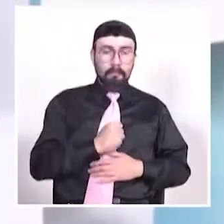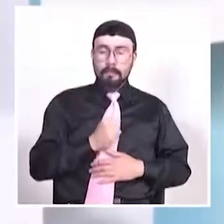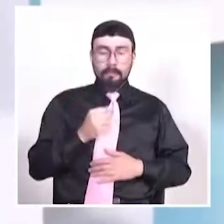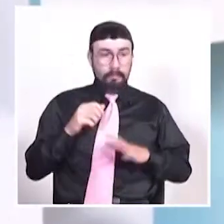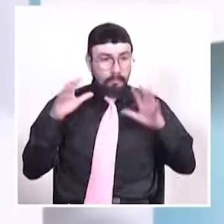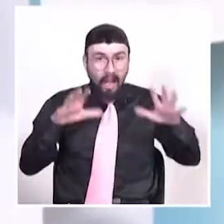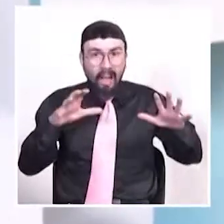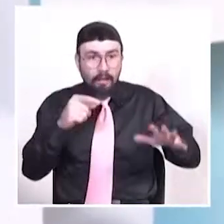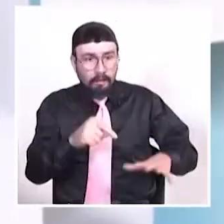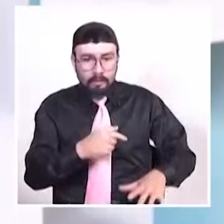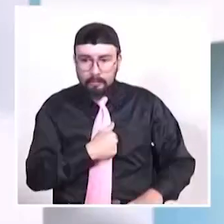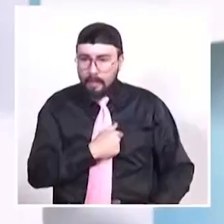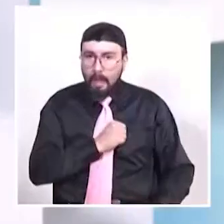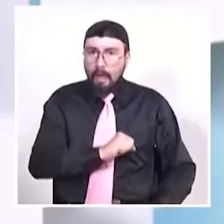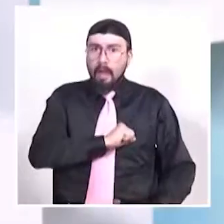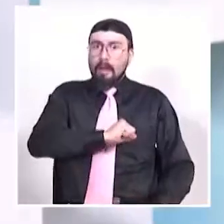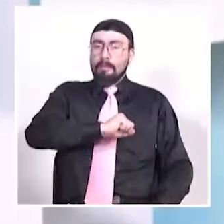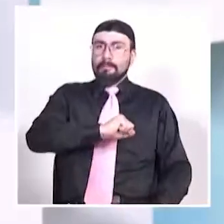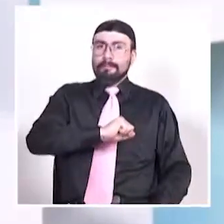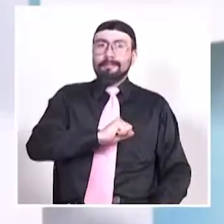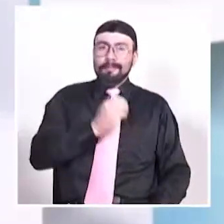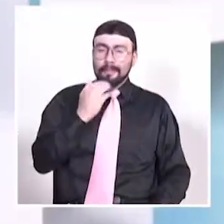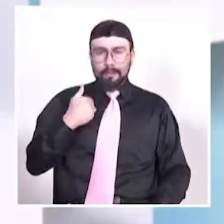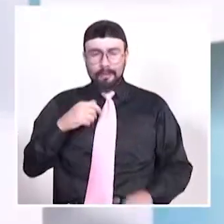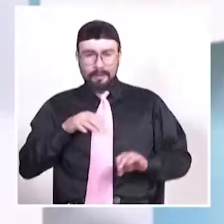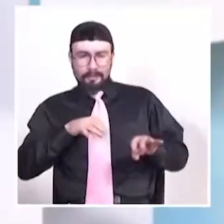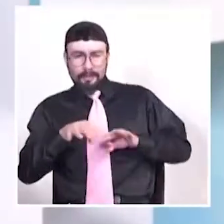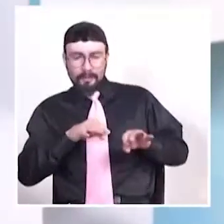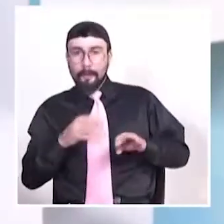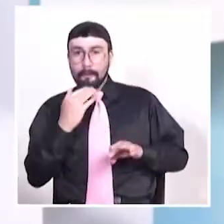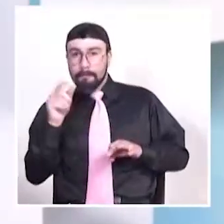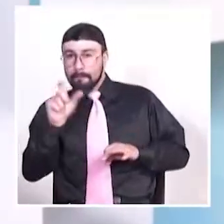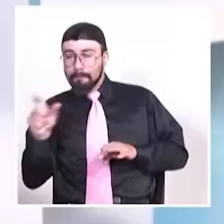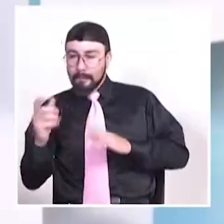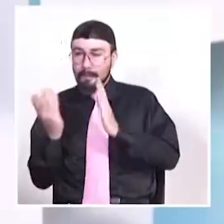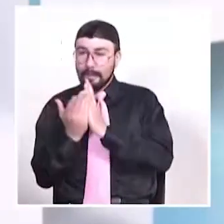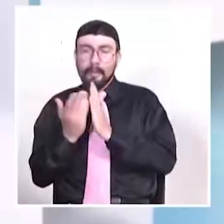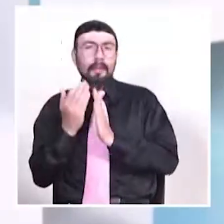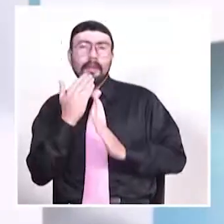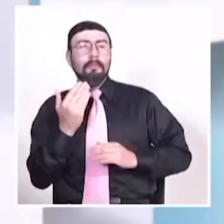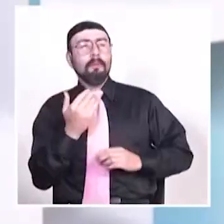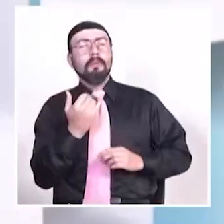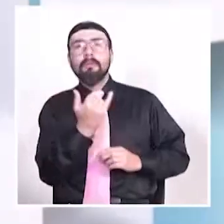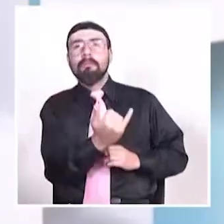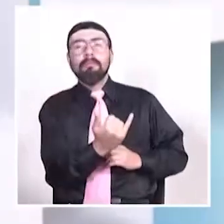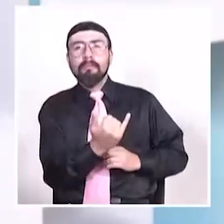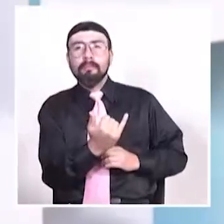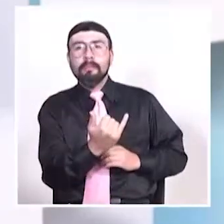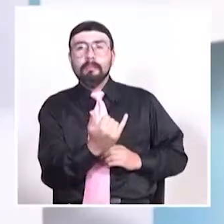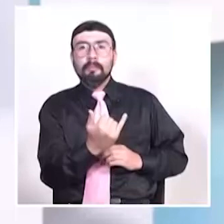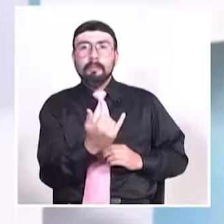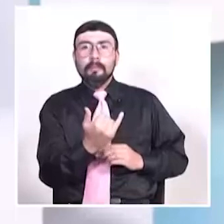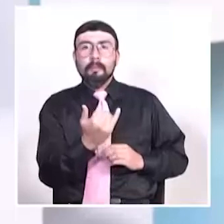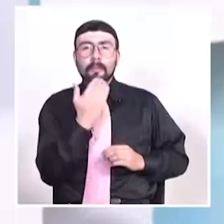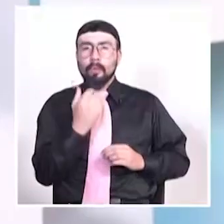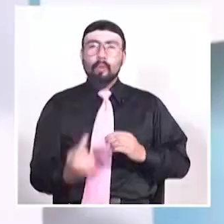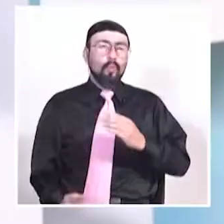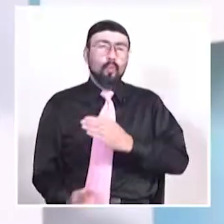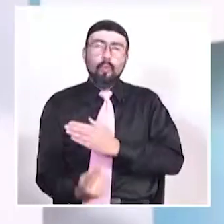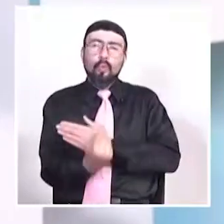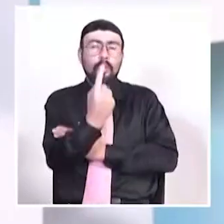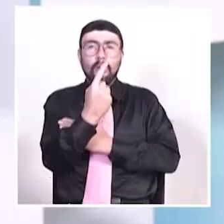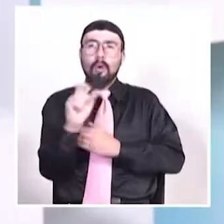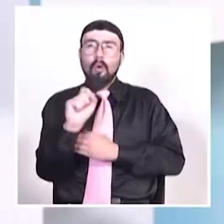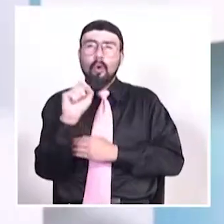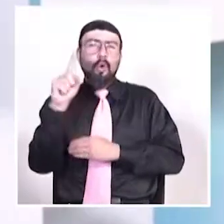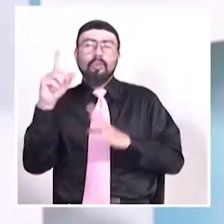Yo les explico a los estudiantes esa parte simpática, que es el sistema nervioso simpático. Cuando uno se encuentra a la 1 de la mañana o a las